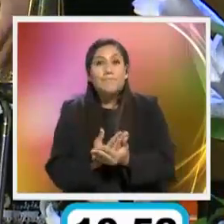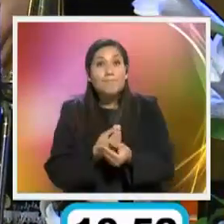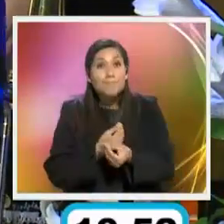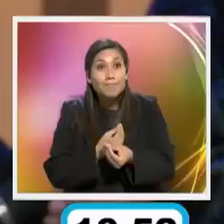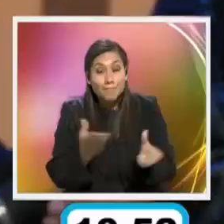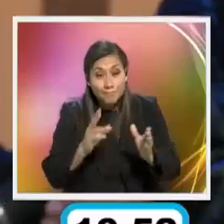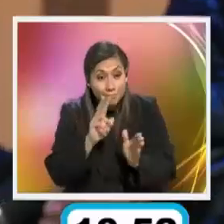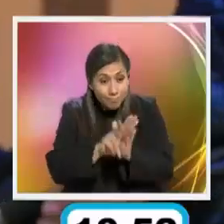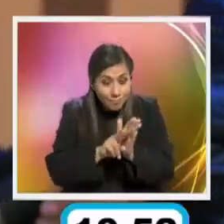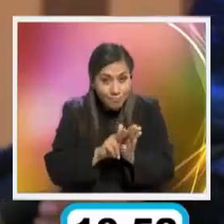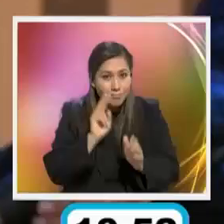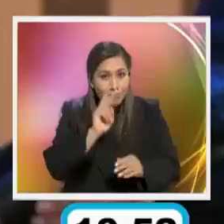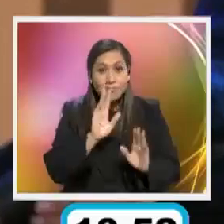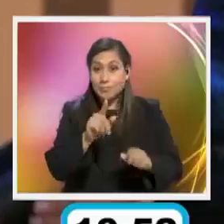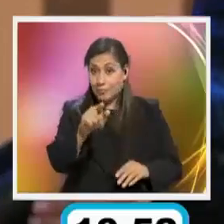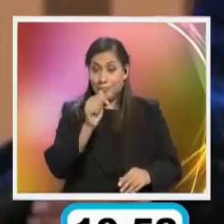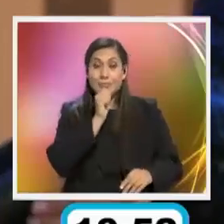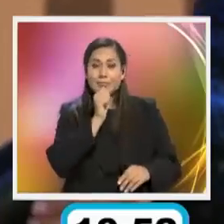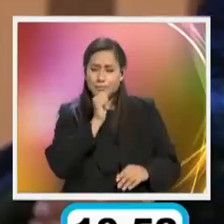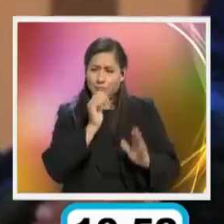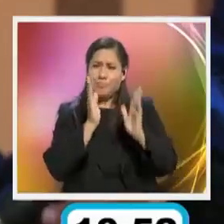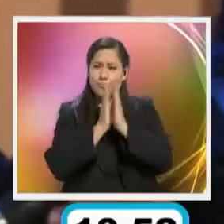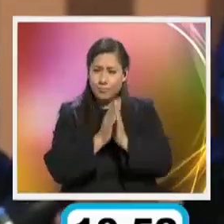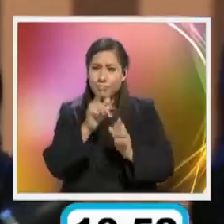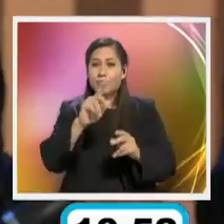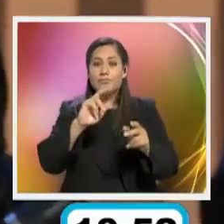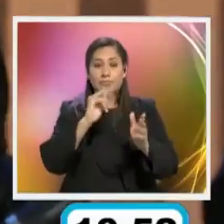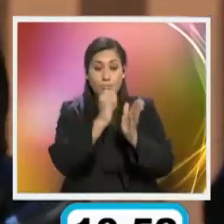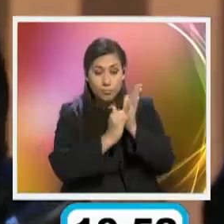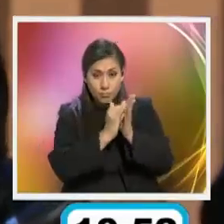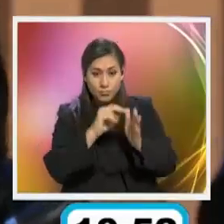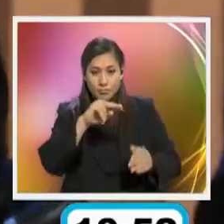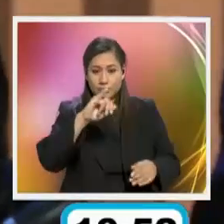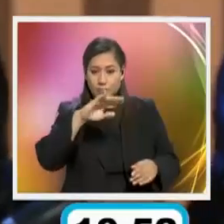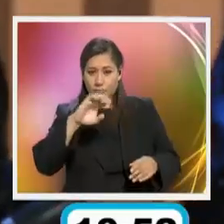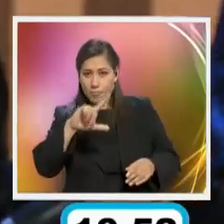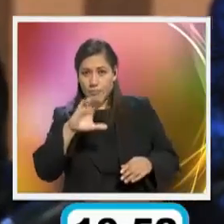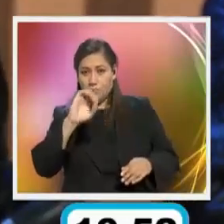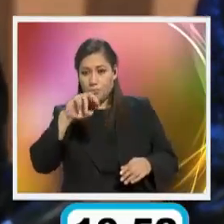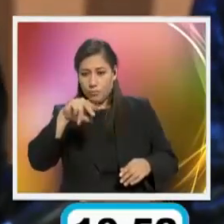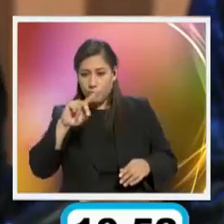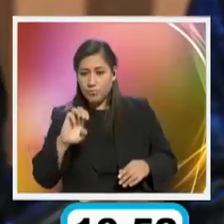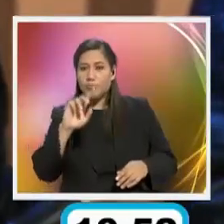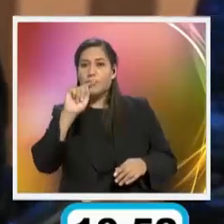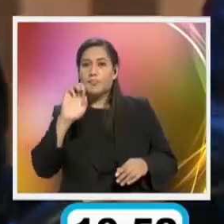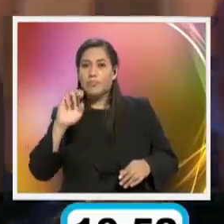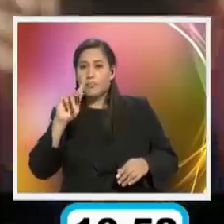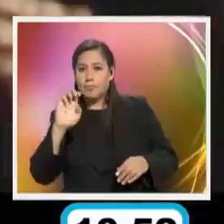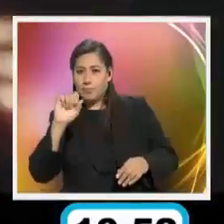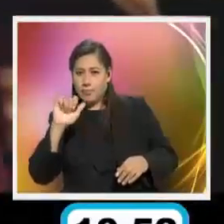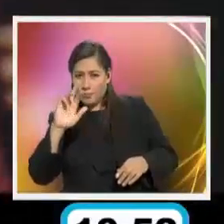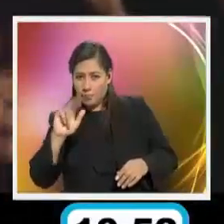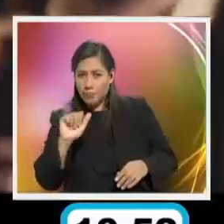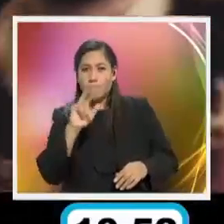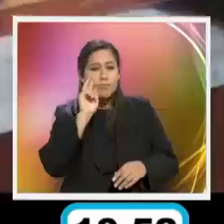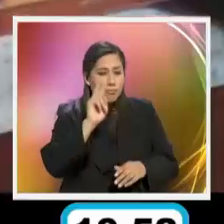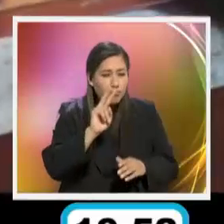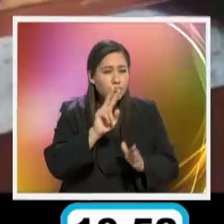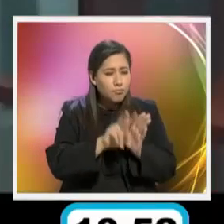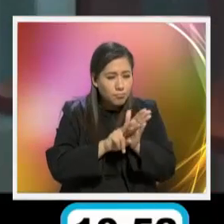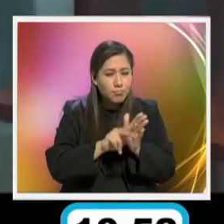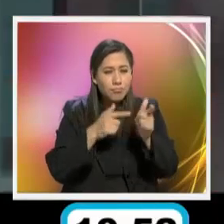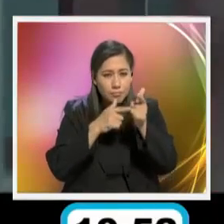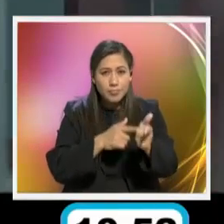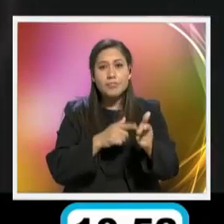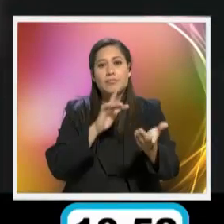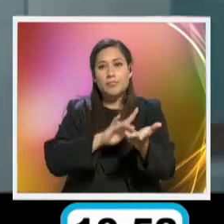clic. ¡Claro! Sí, si no lo han visto, por favor, vayan a YouTube, Ninel Conde Te Pesará, les va a encantar y que sigan subiendo esas vistas para que nos